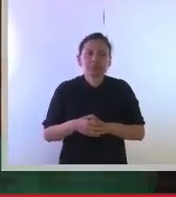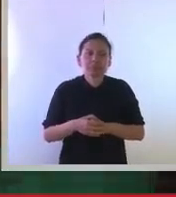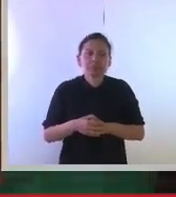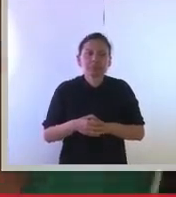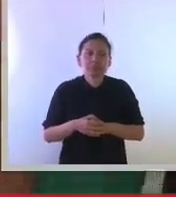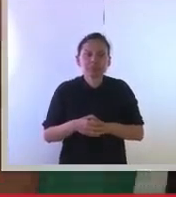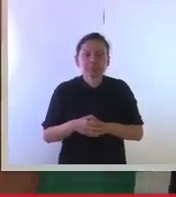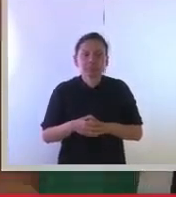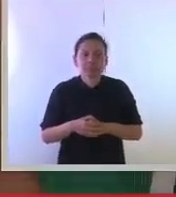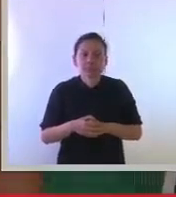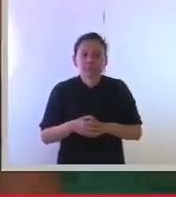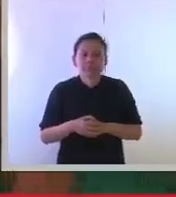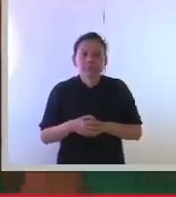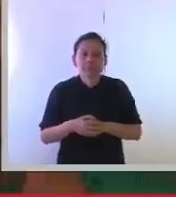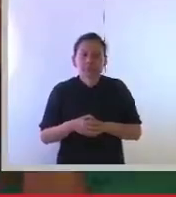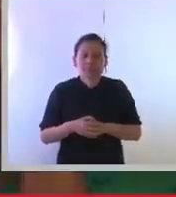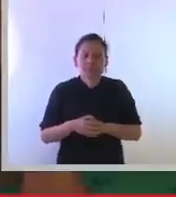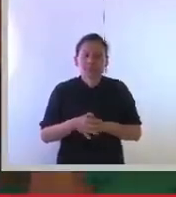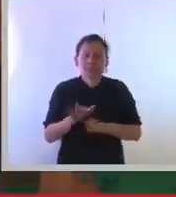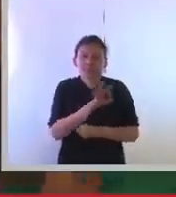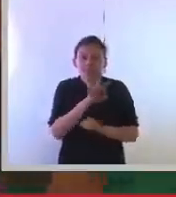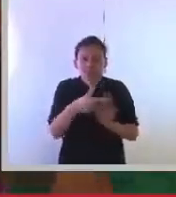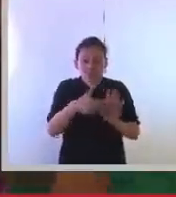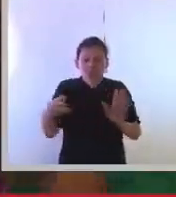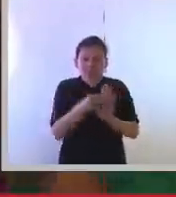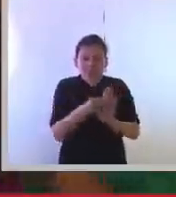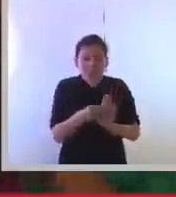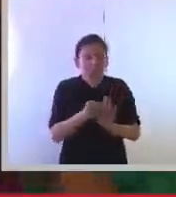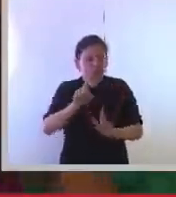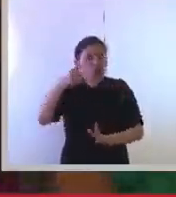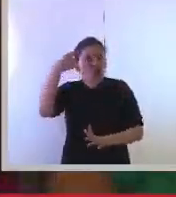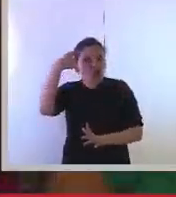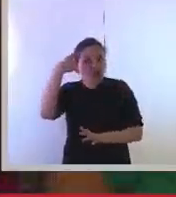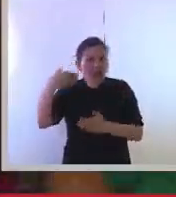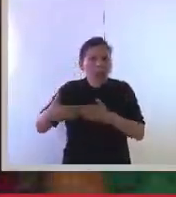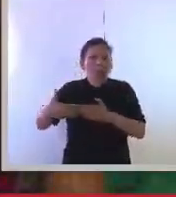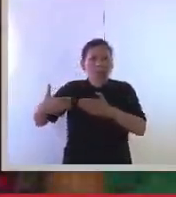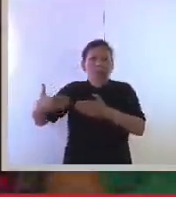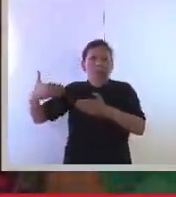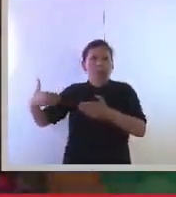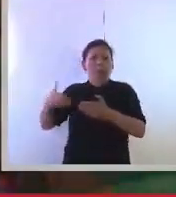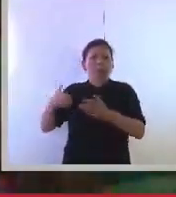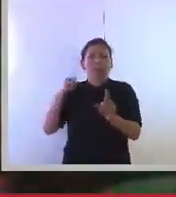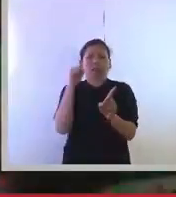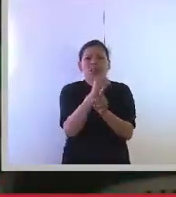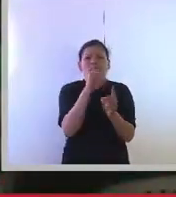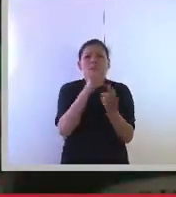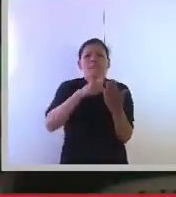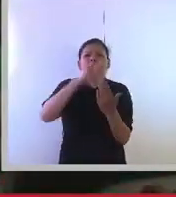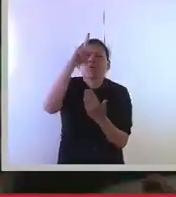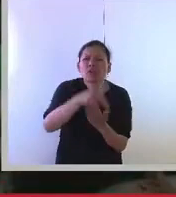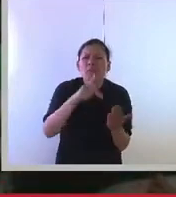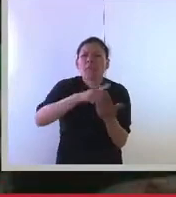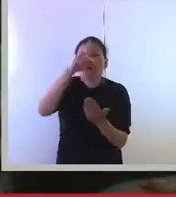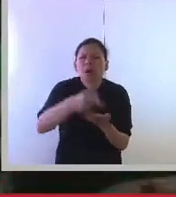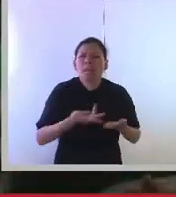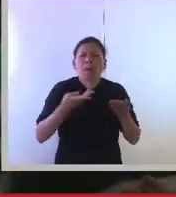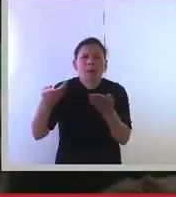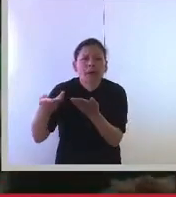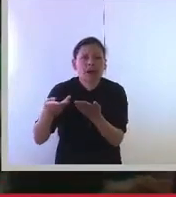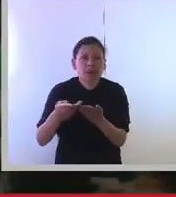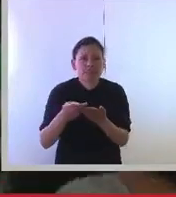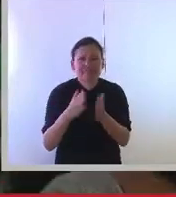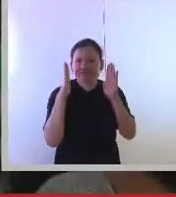Si en eso no aparecemos, no estaríamos nunca. Pero gobiernos anteriores se han sacado muchos proyectos a nombre de los